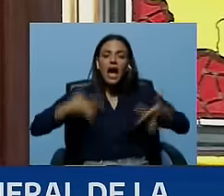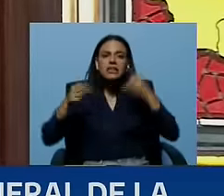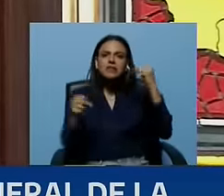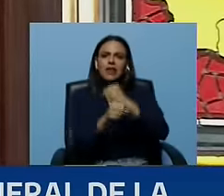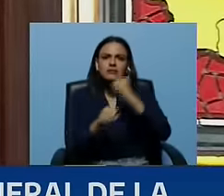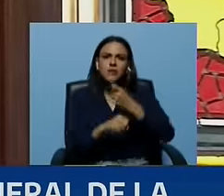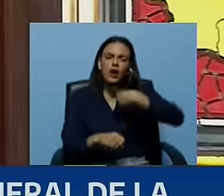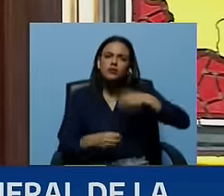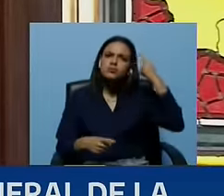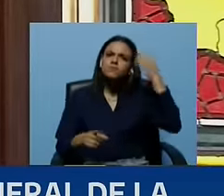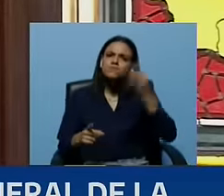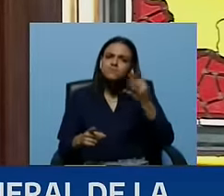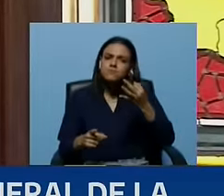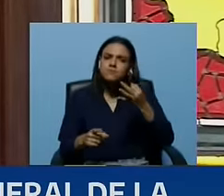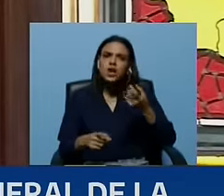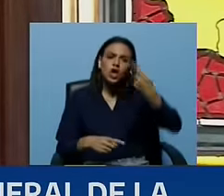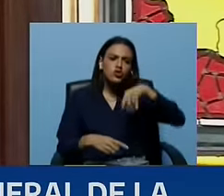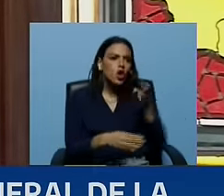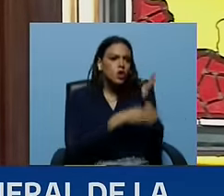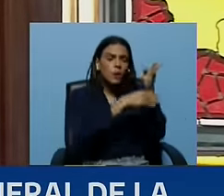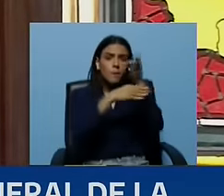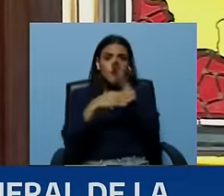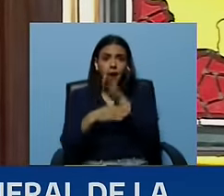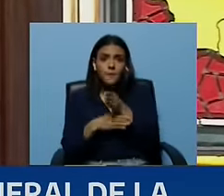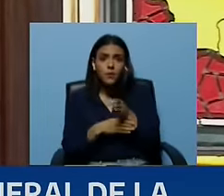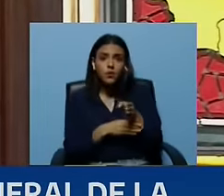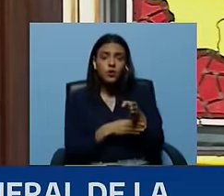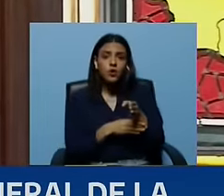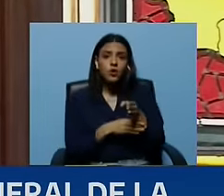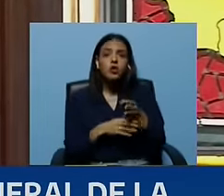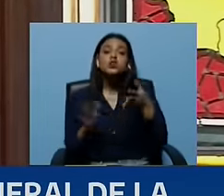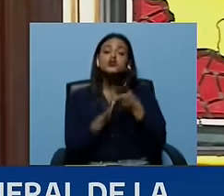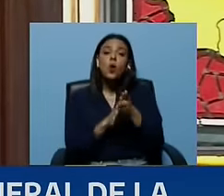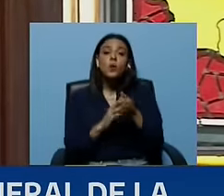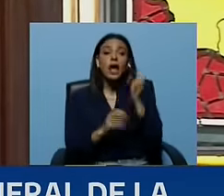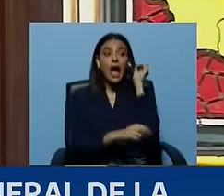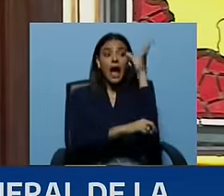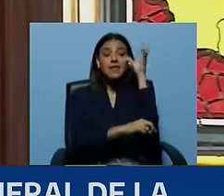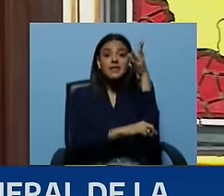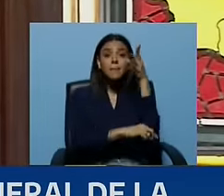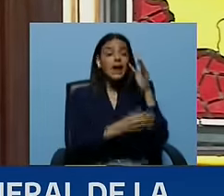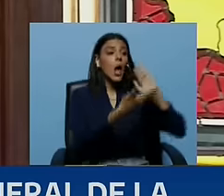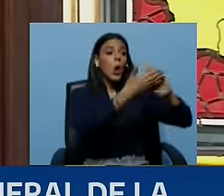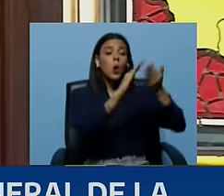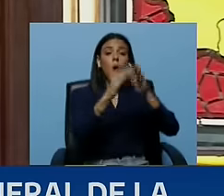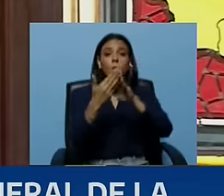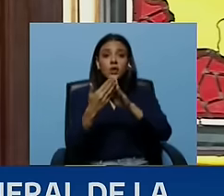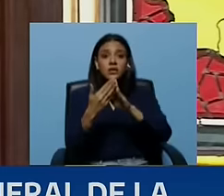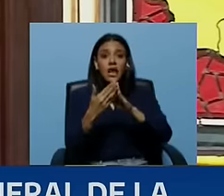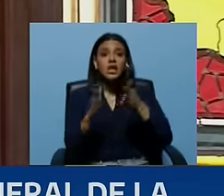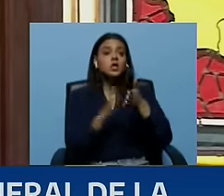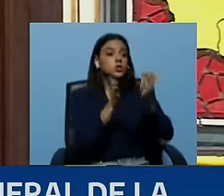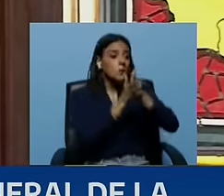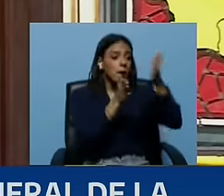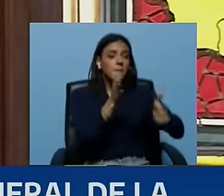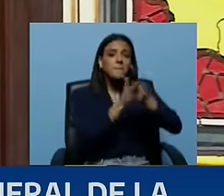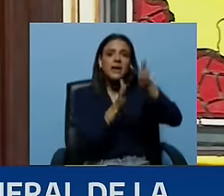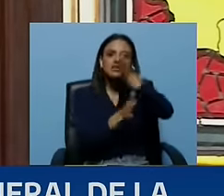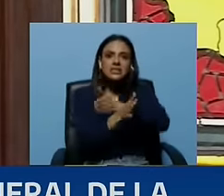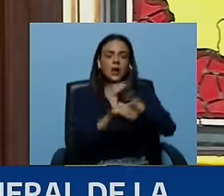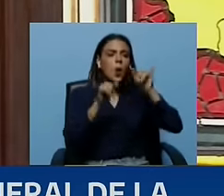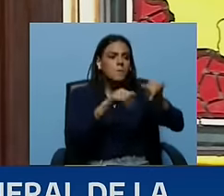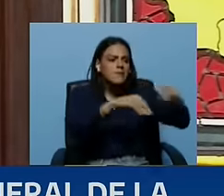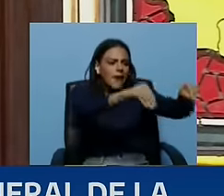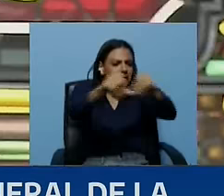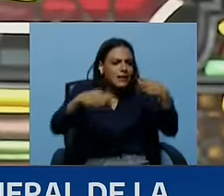que vayamos a asambleas comunitarias, vecinales, en el territorio